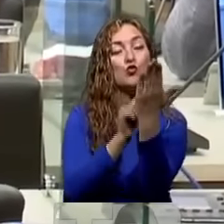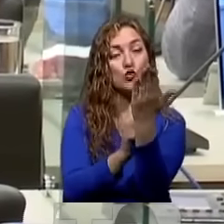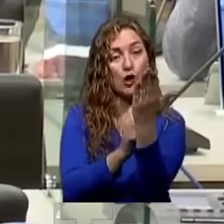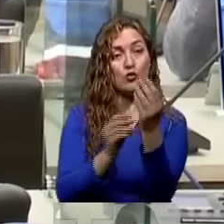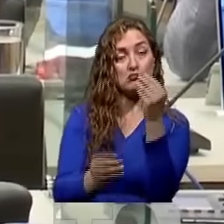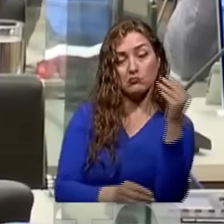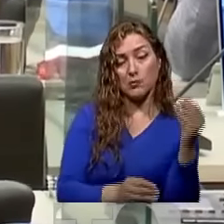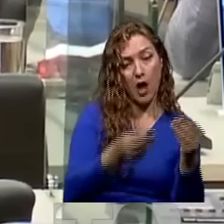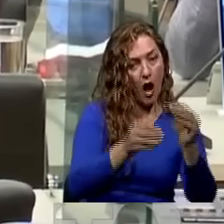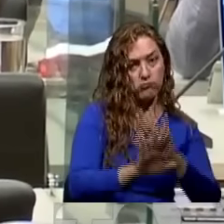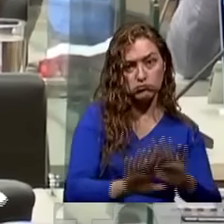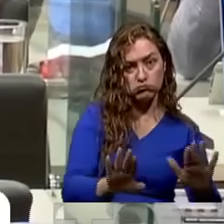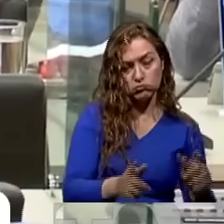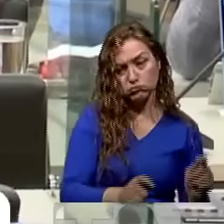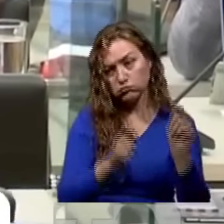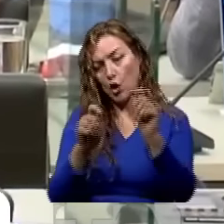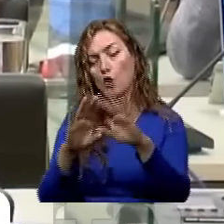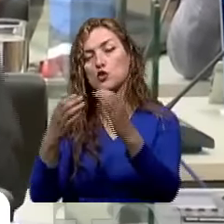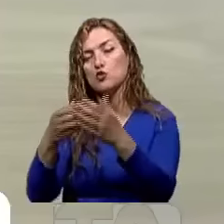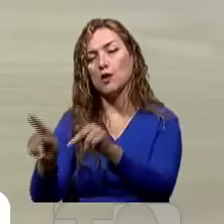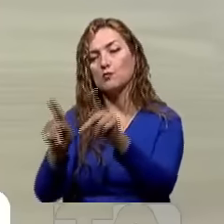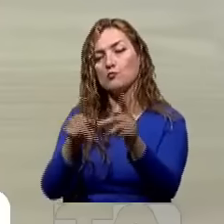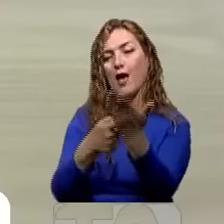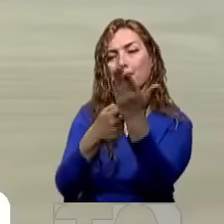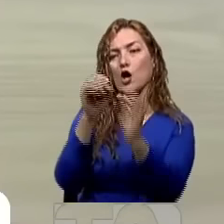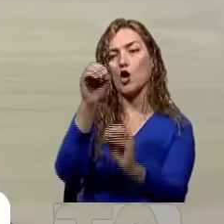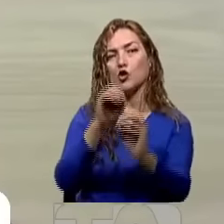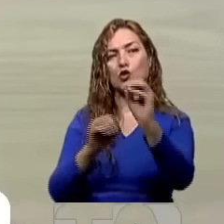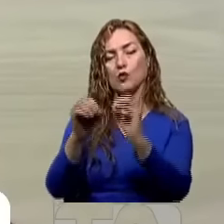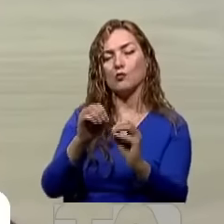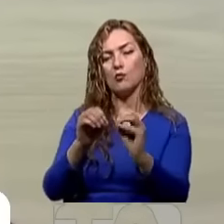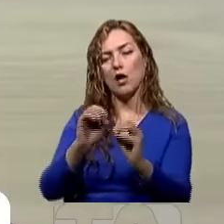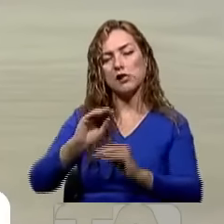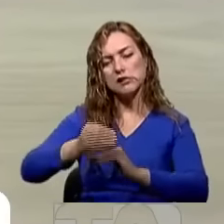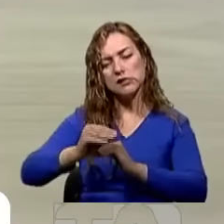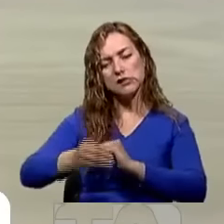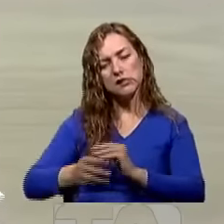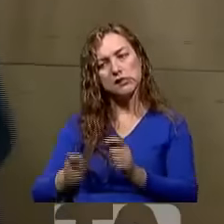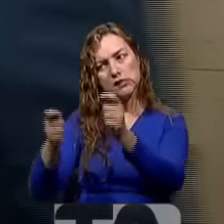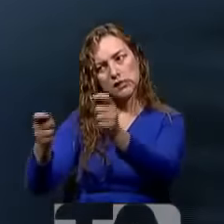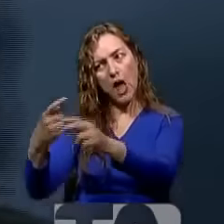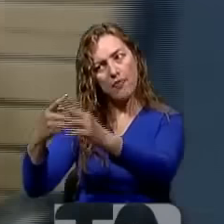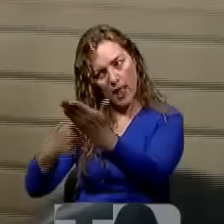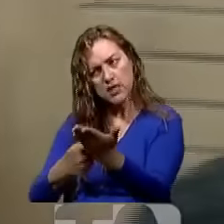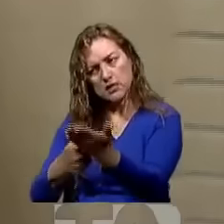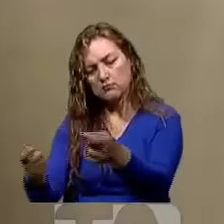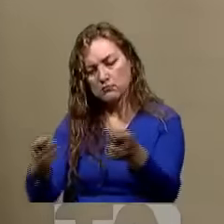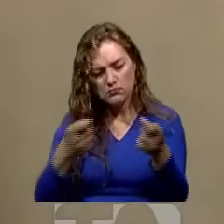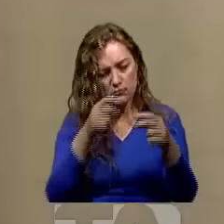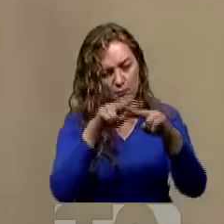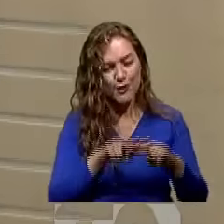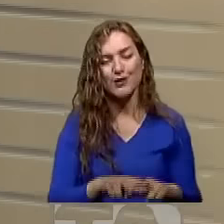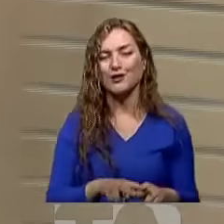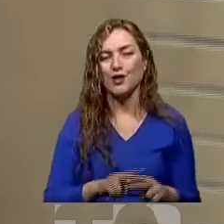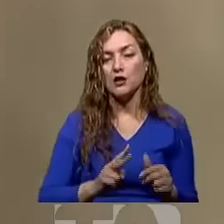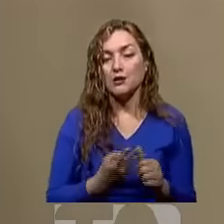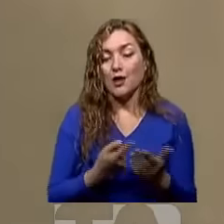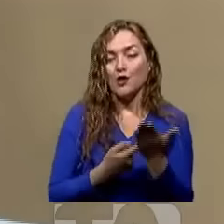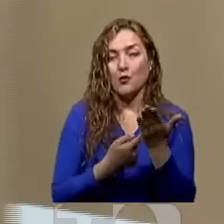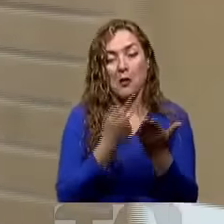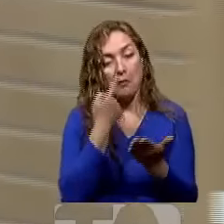a la Comisión de Planificación para que ésta analice las observaciones realizadas por los ediles, previo al segundo debate en el que se podría o